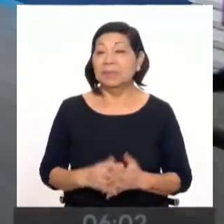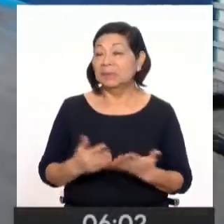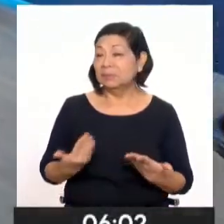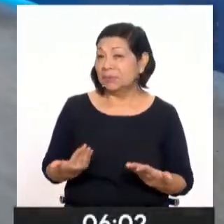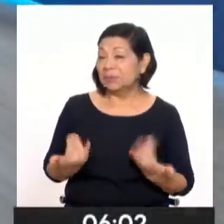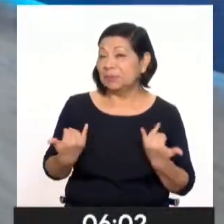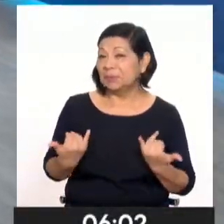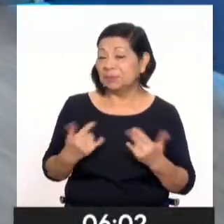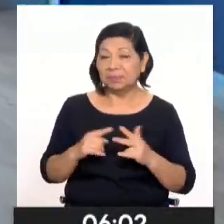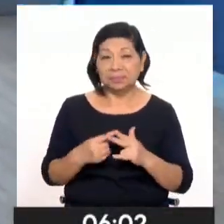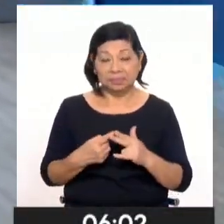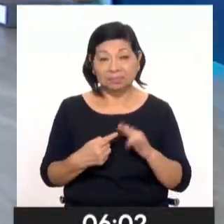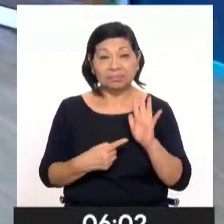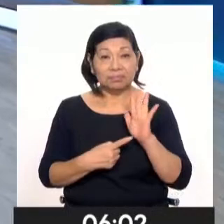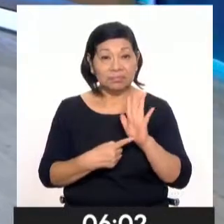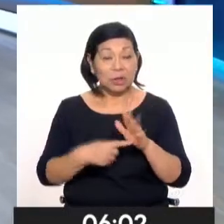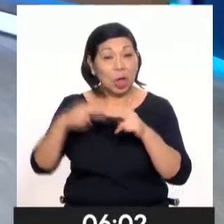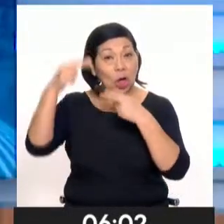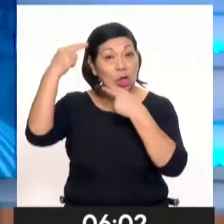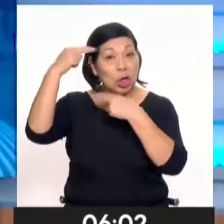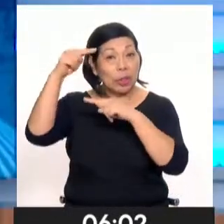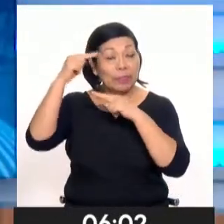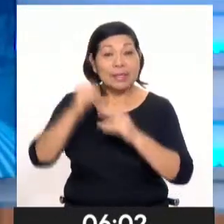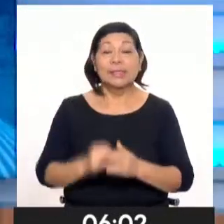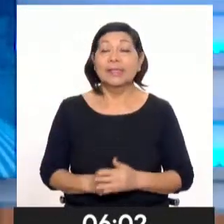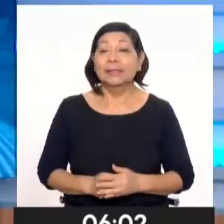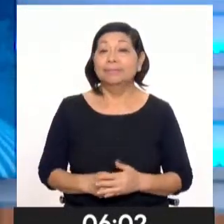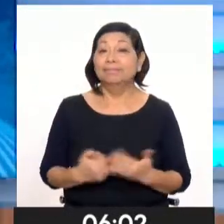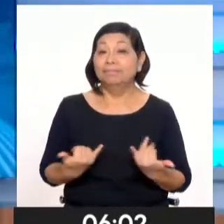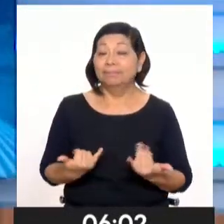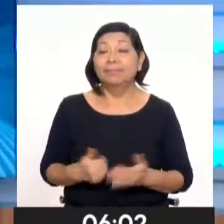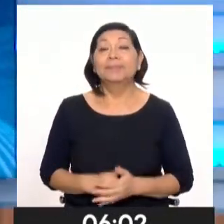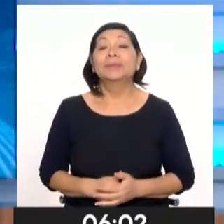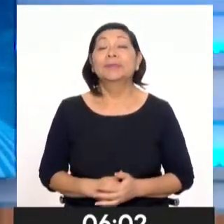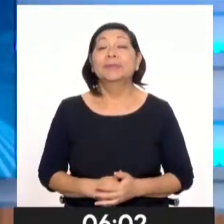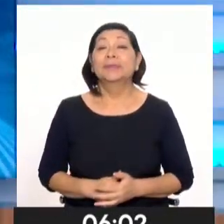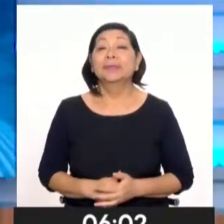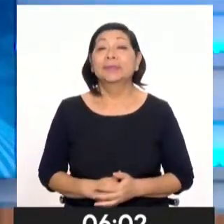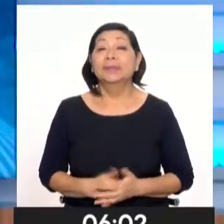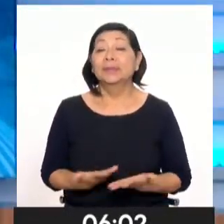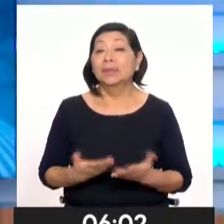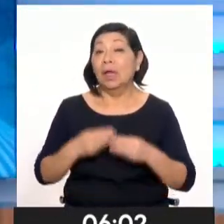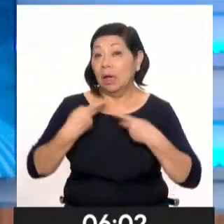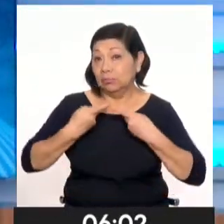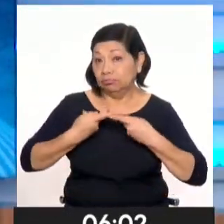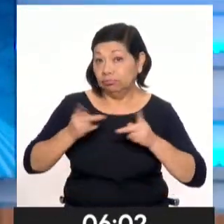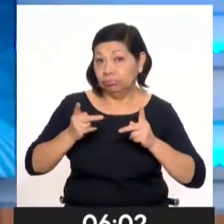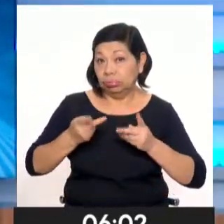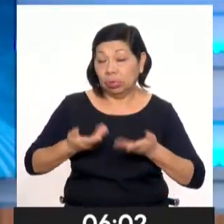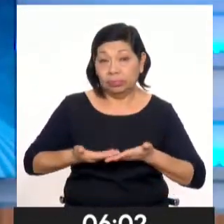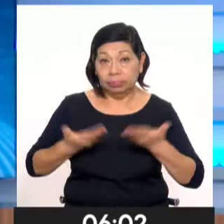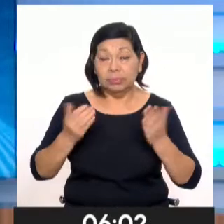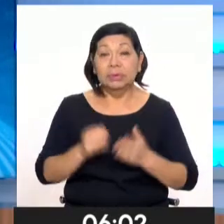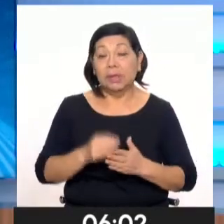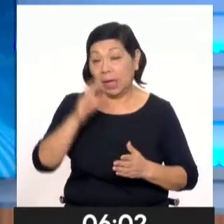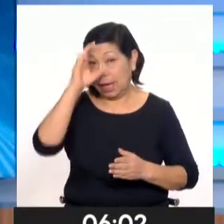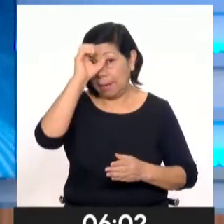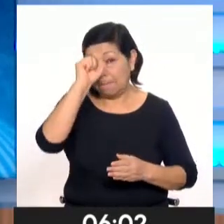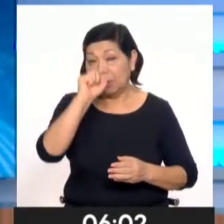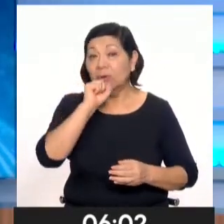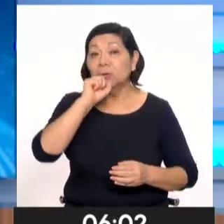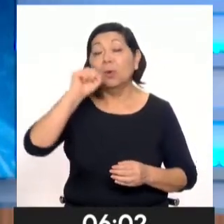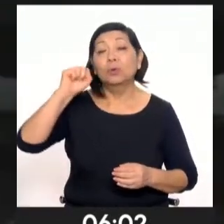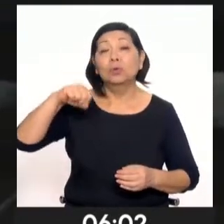Bien, amigos, vamos a iniciar la presente jornada informativa contándoles lo siguiente, y es que mediante un comunicado de prensa, la Cancillería peruana